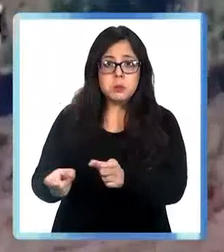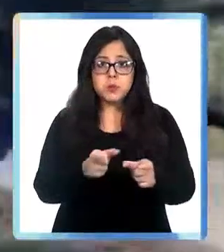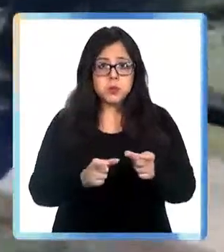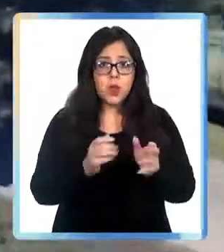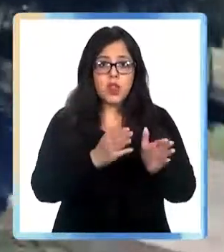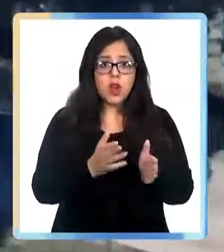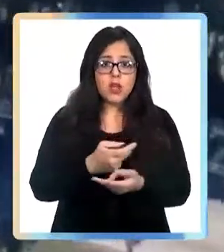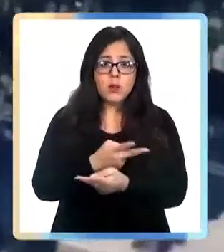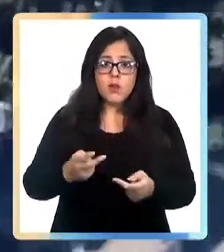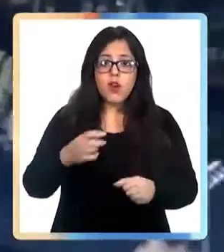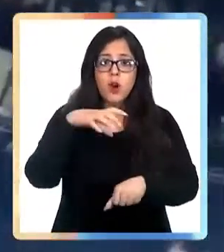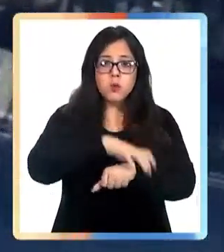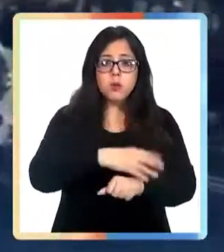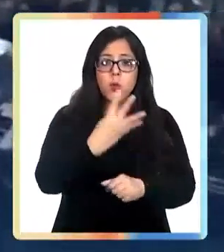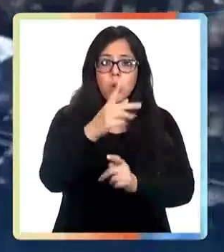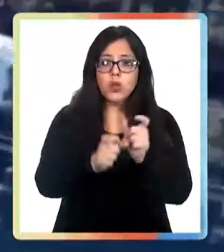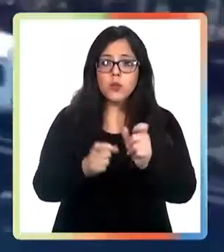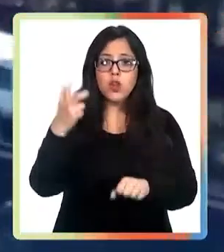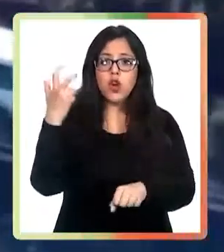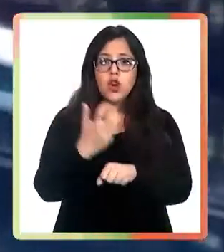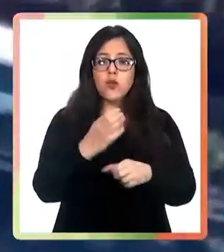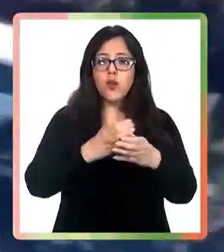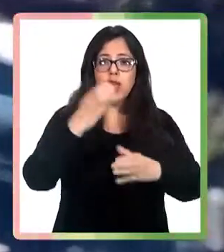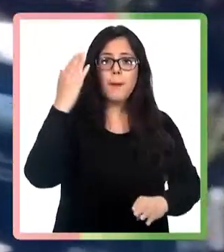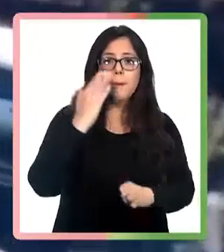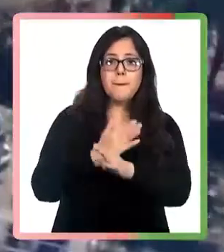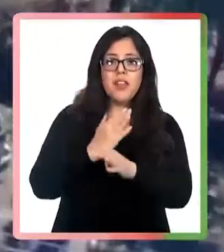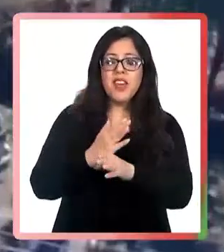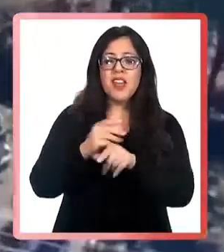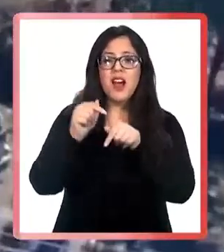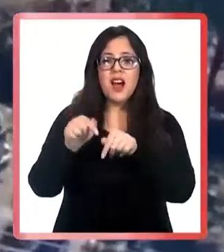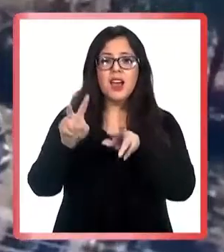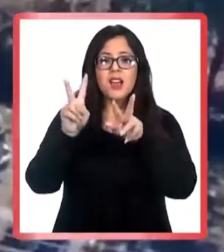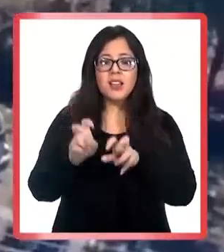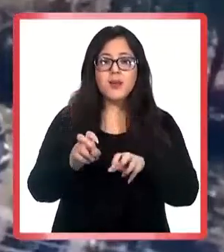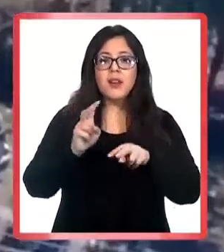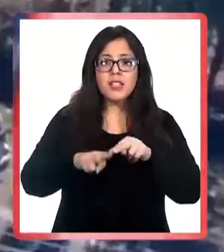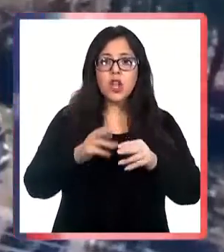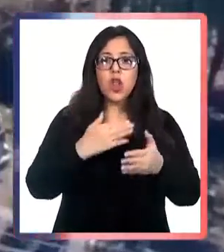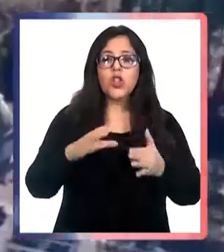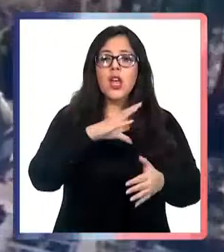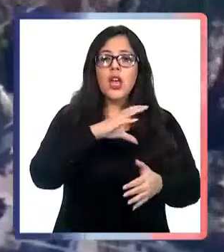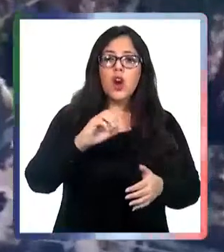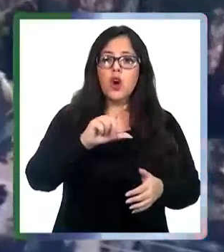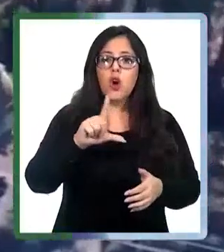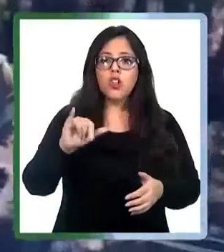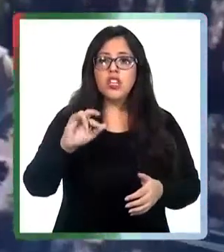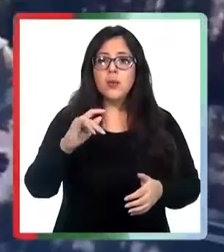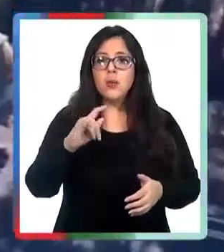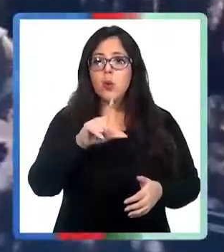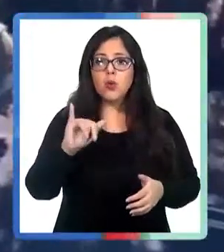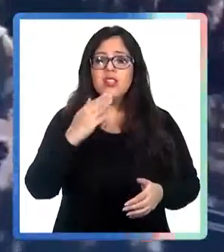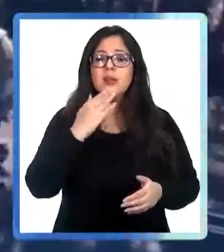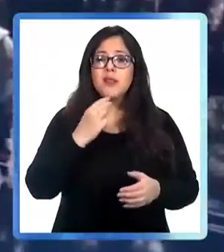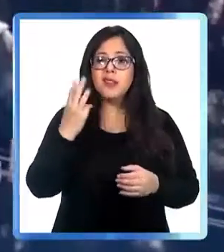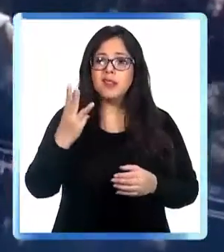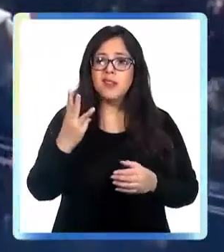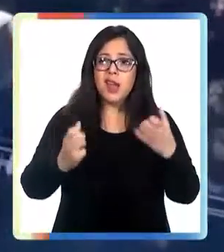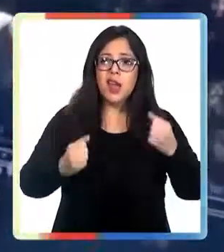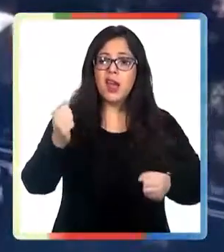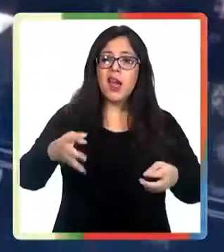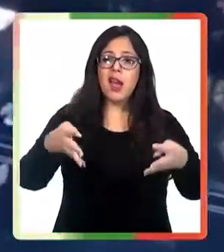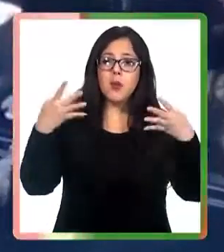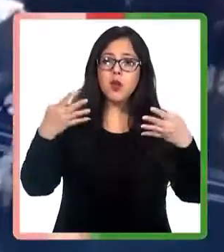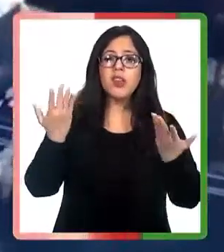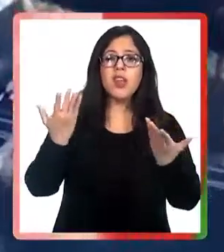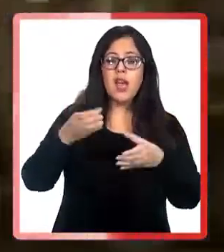orden público detuvo a cuatro personas por robo de madera. En el operativo que se efectuó en Collipulli, se incautaron tres camiones con carga de